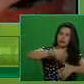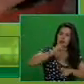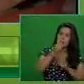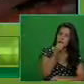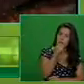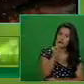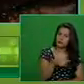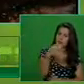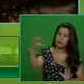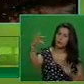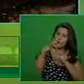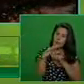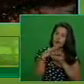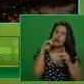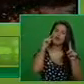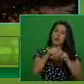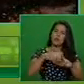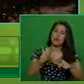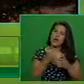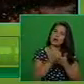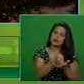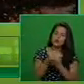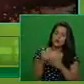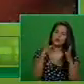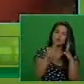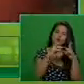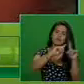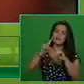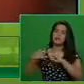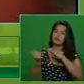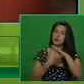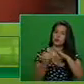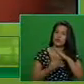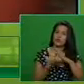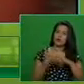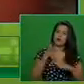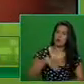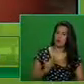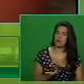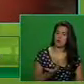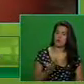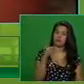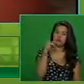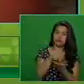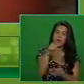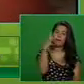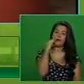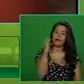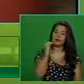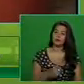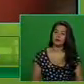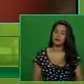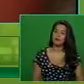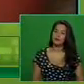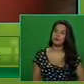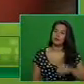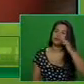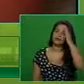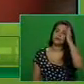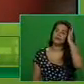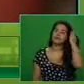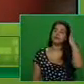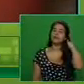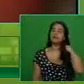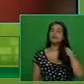ayudar a todos estos organismos o mecanismos o instituciones que se suman a lo que es esta experiencia? Bueno, aquí la FAO